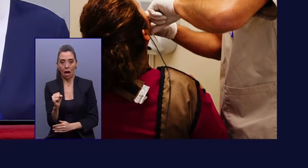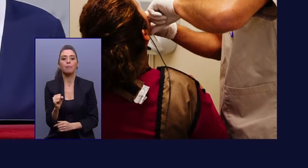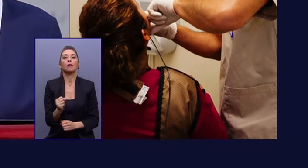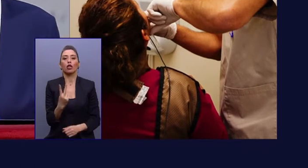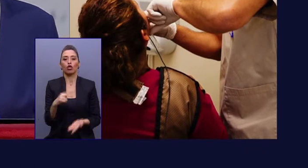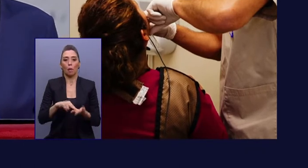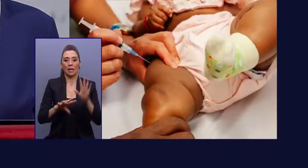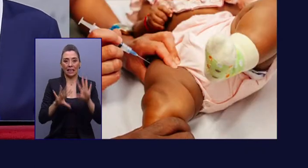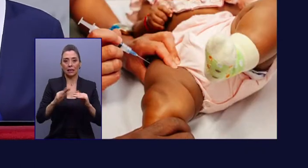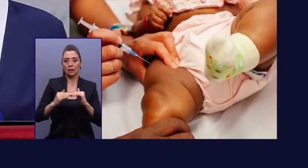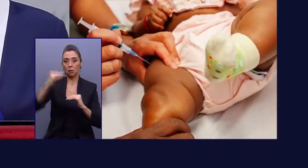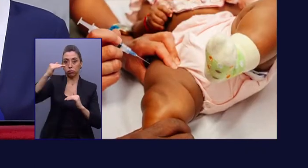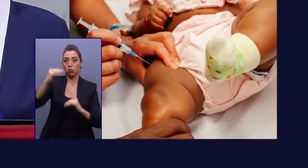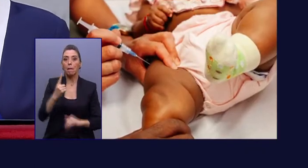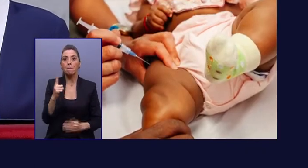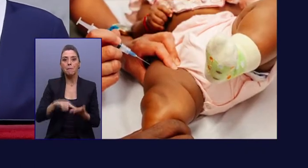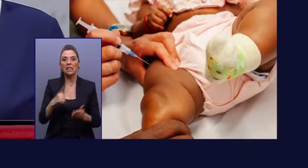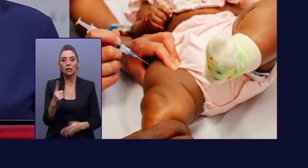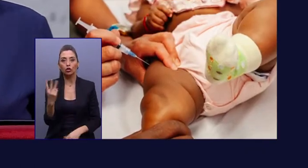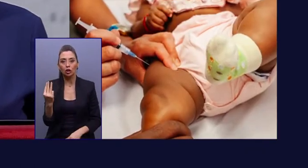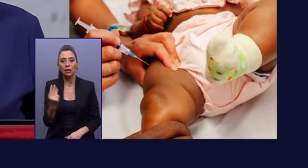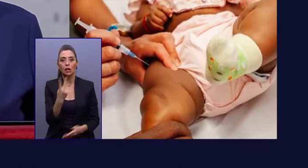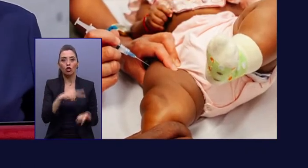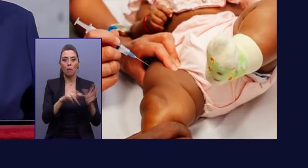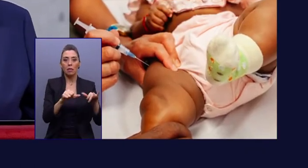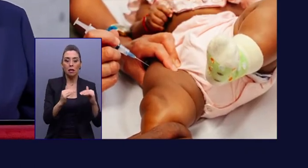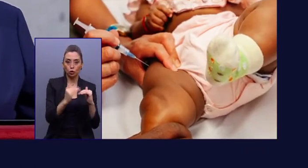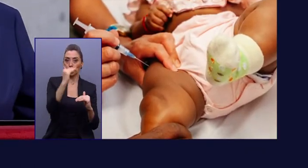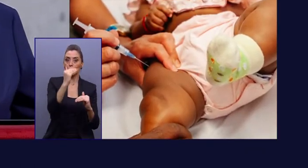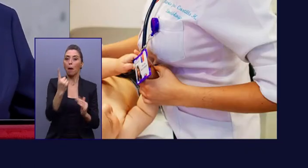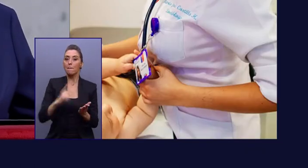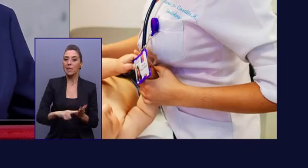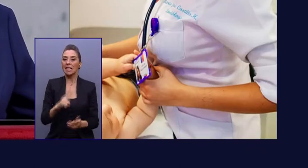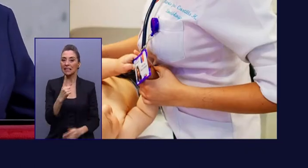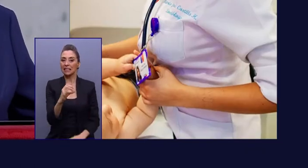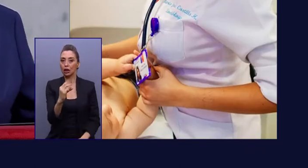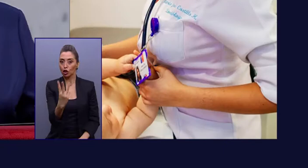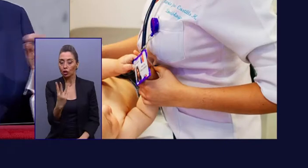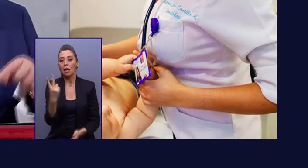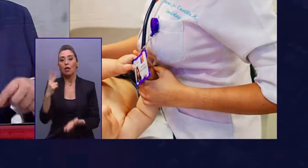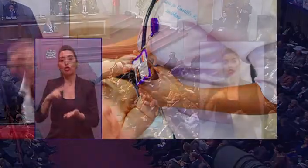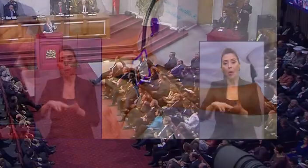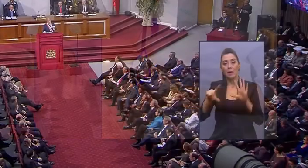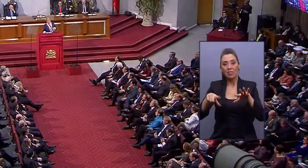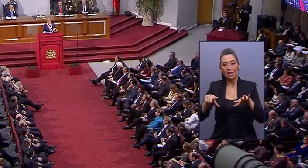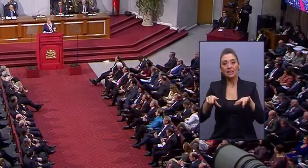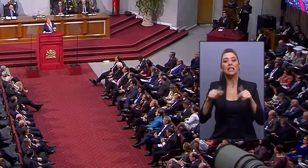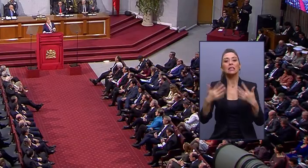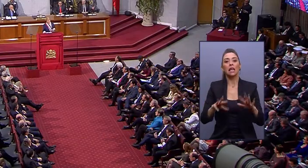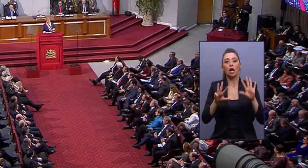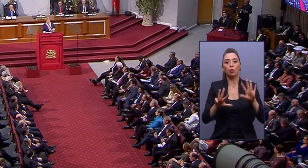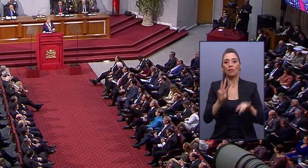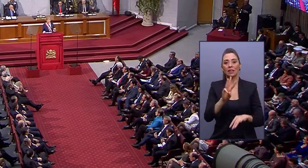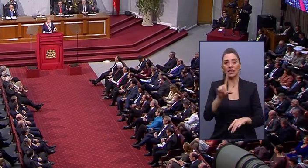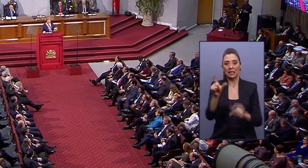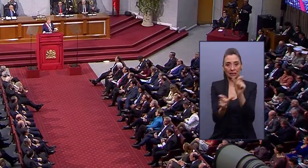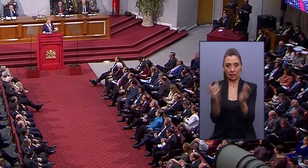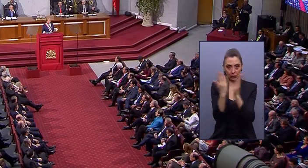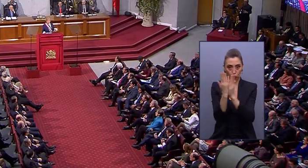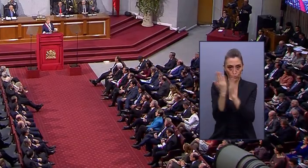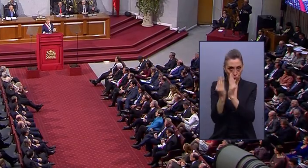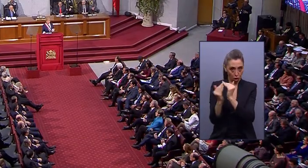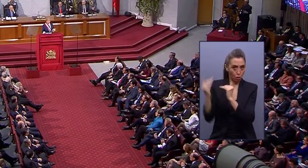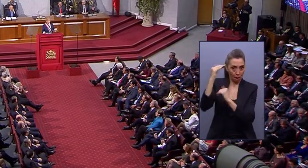El 2015 subieron a 1,113. El 2016 a 1,103. Y el 2017 van en 937, pero está